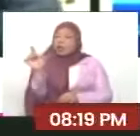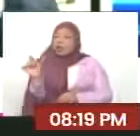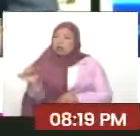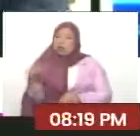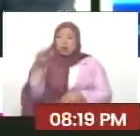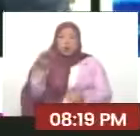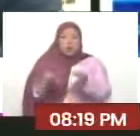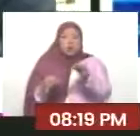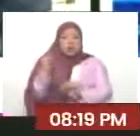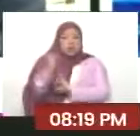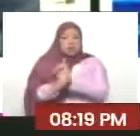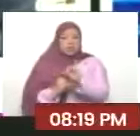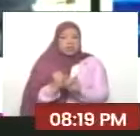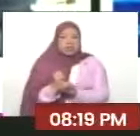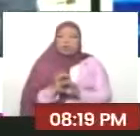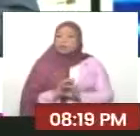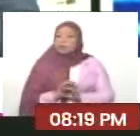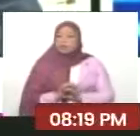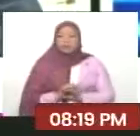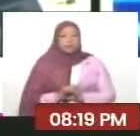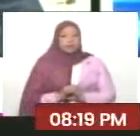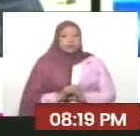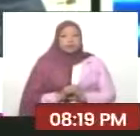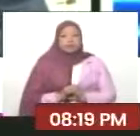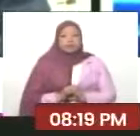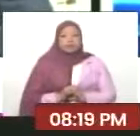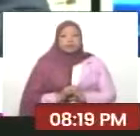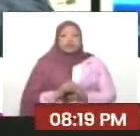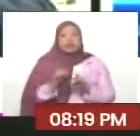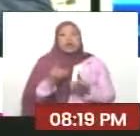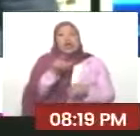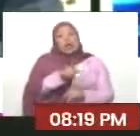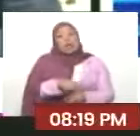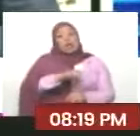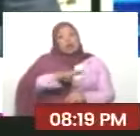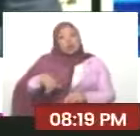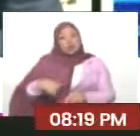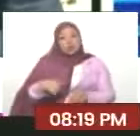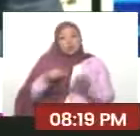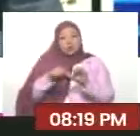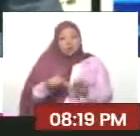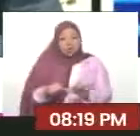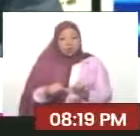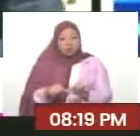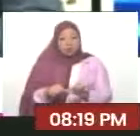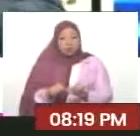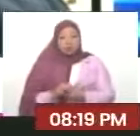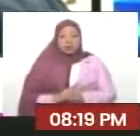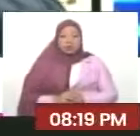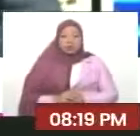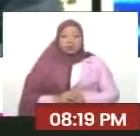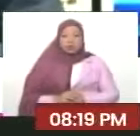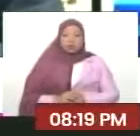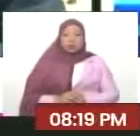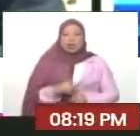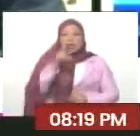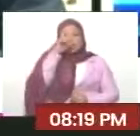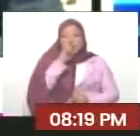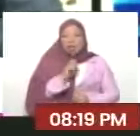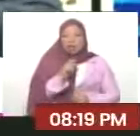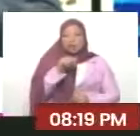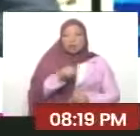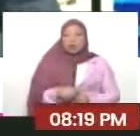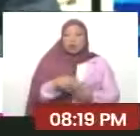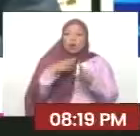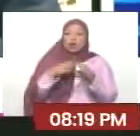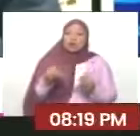de Justicia para este tema. Y esa es la posición que nosotros vamos a mantener durante este año,